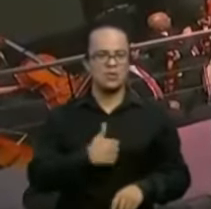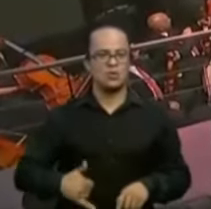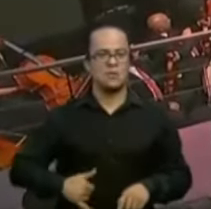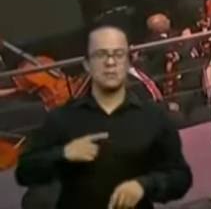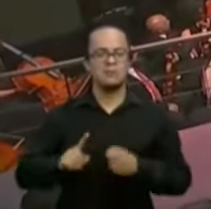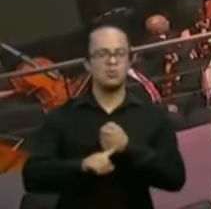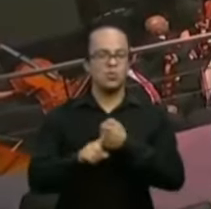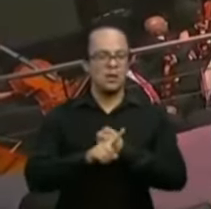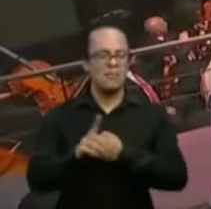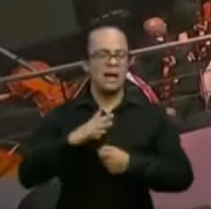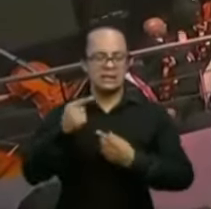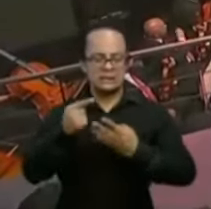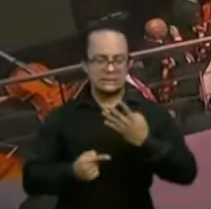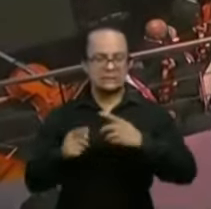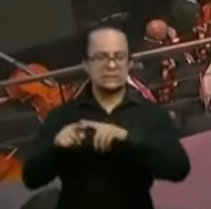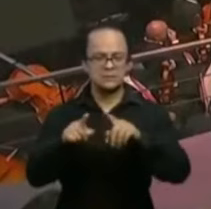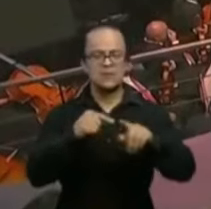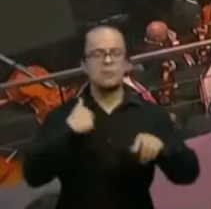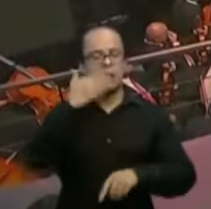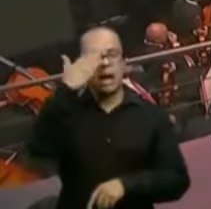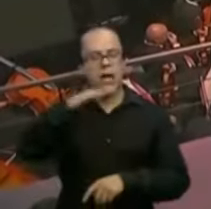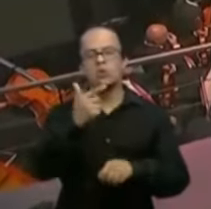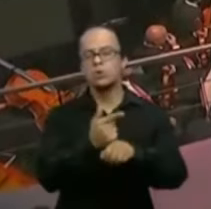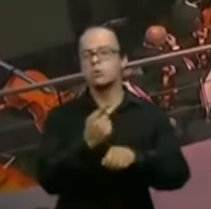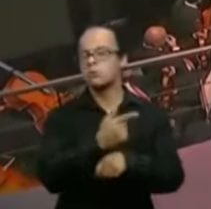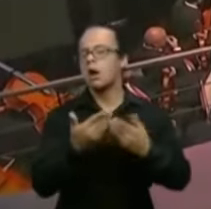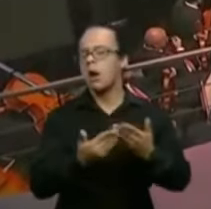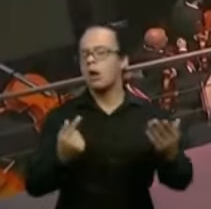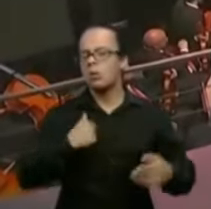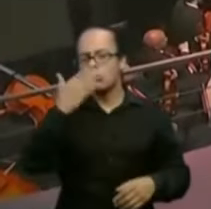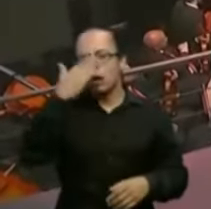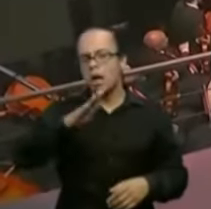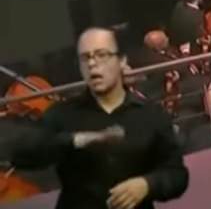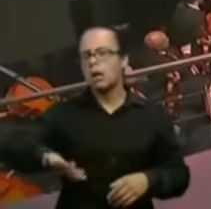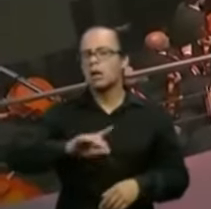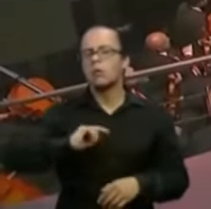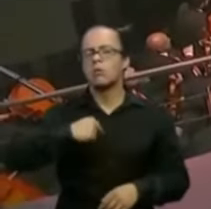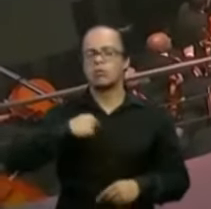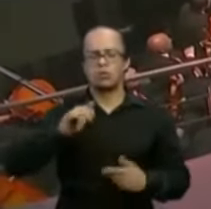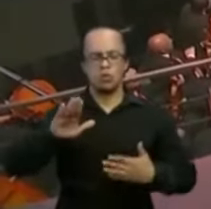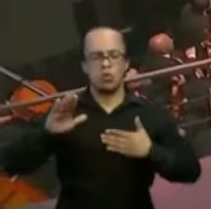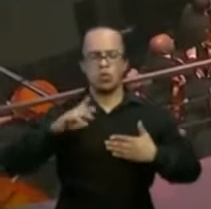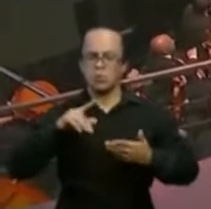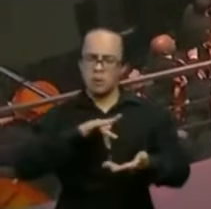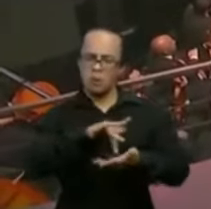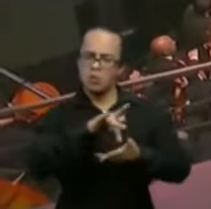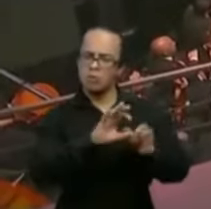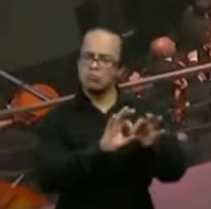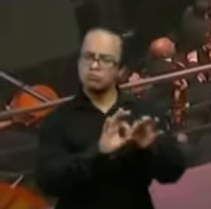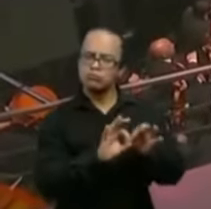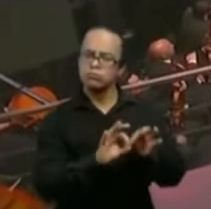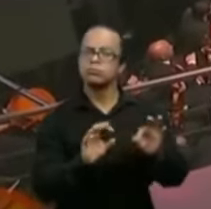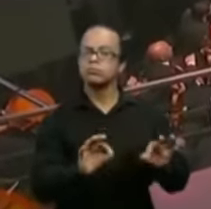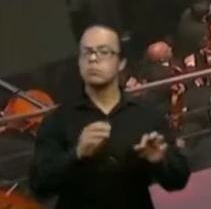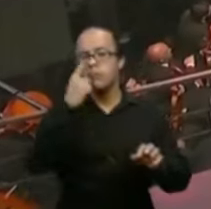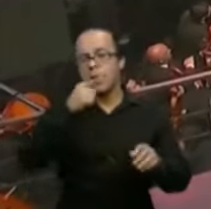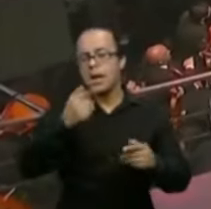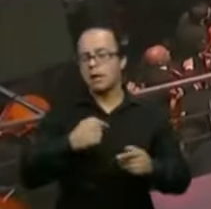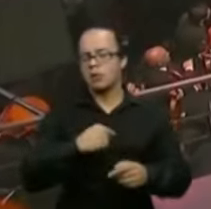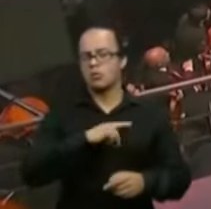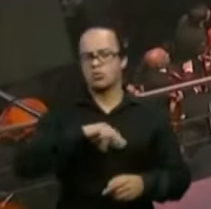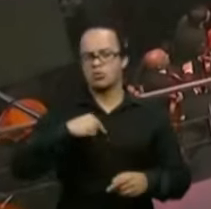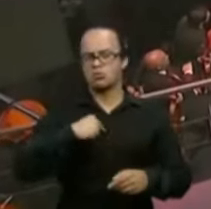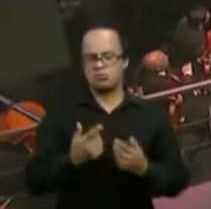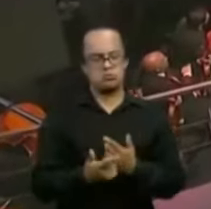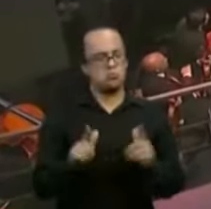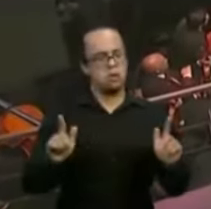municipales. Por ello les digo, tengan la certeza de que en mí contarán con una aliada y que siempre estarán mis puertas